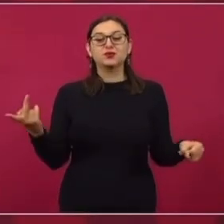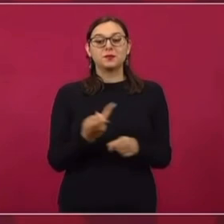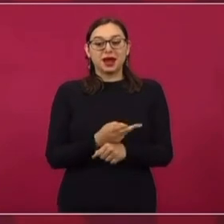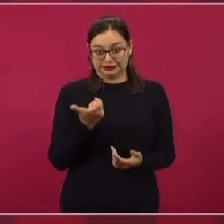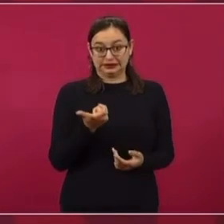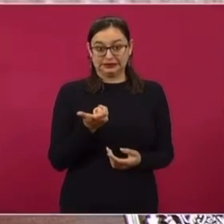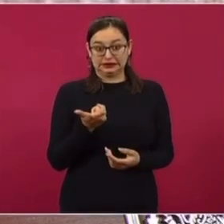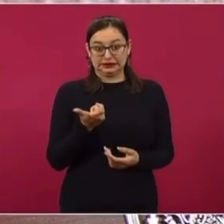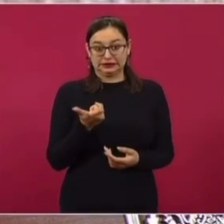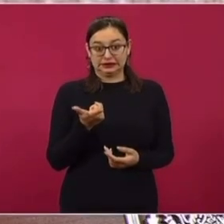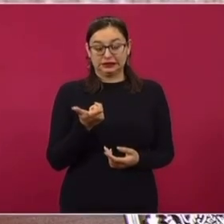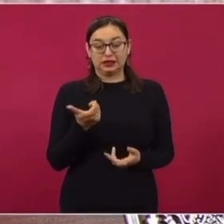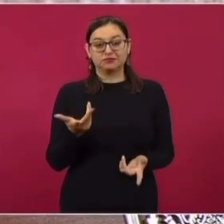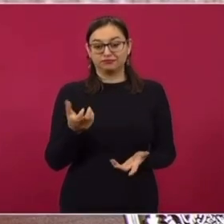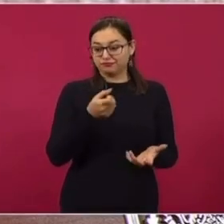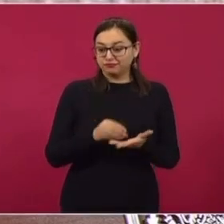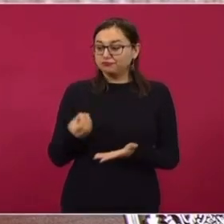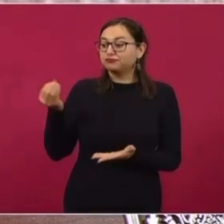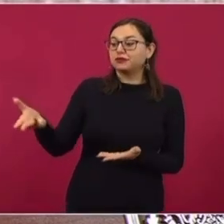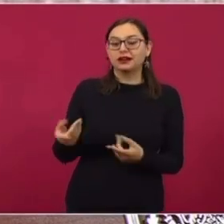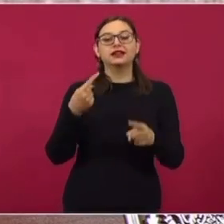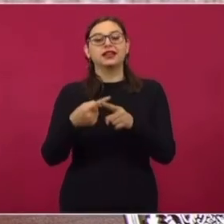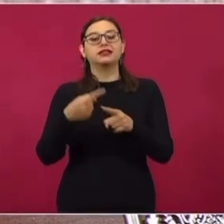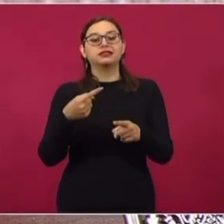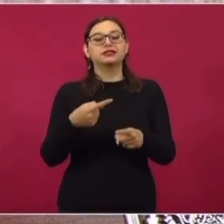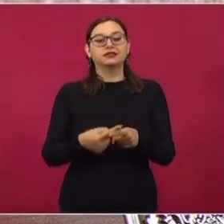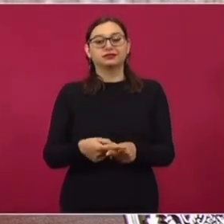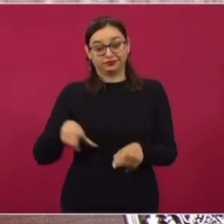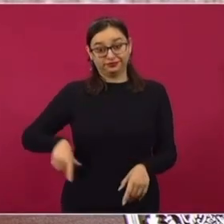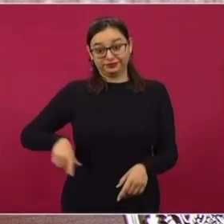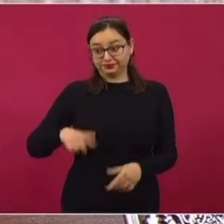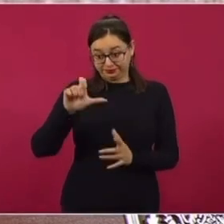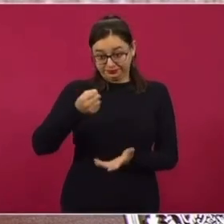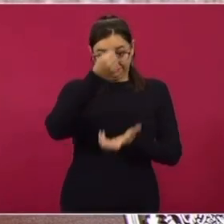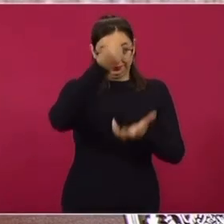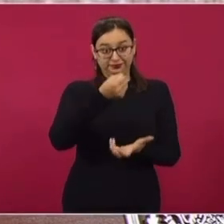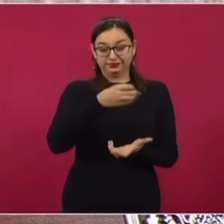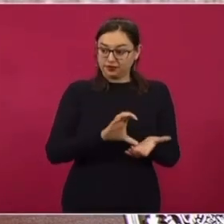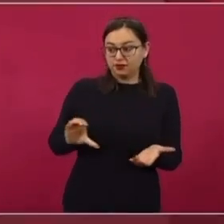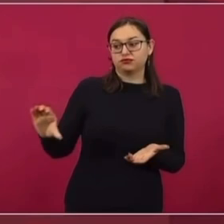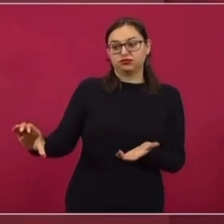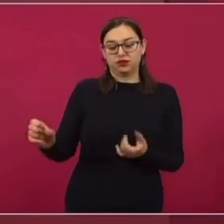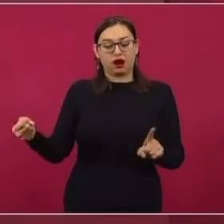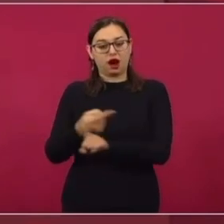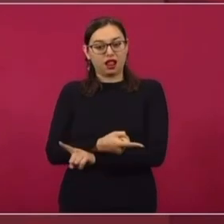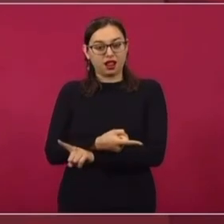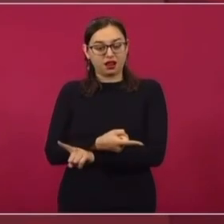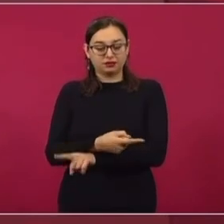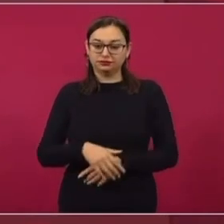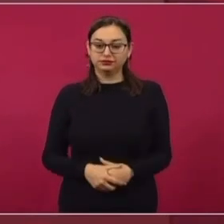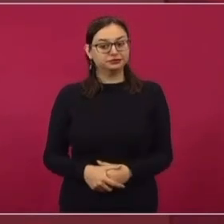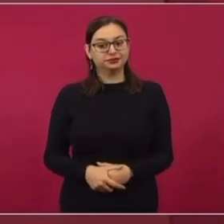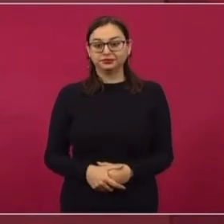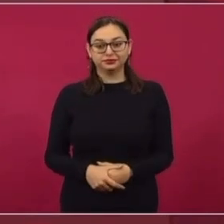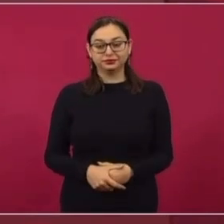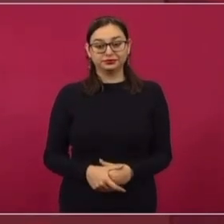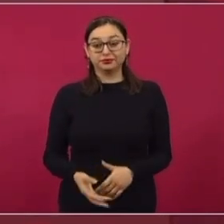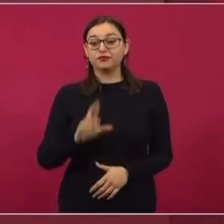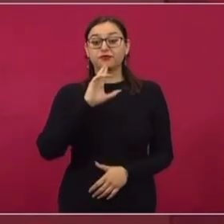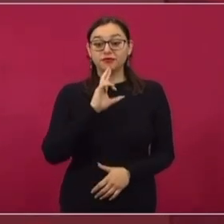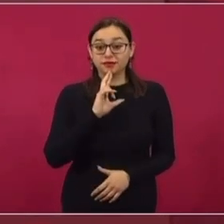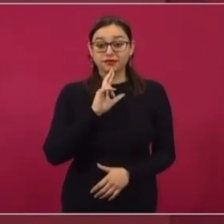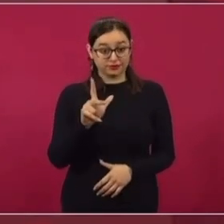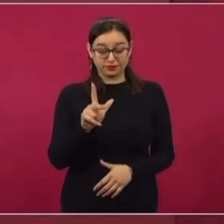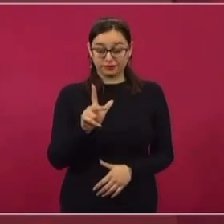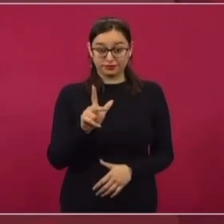dinero era parte del presupuesto público y lo desviaron. Entonces, lo mejor es, si